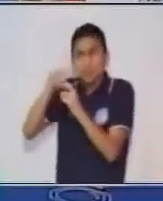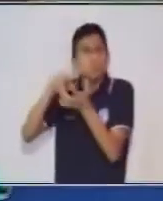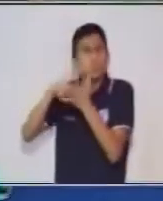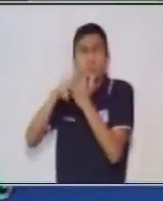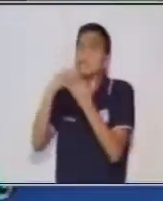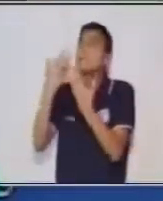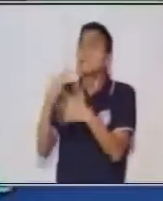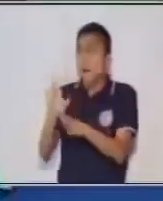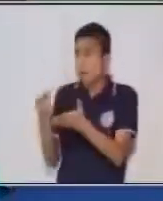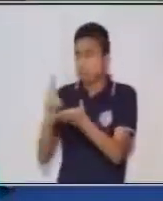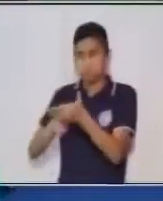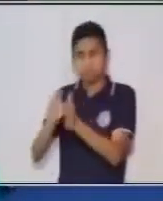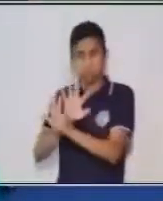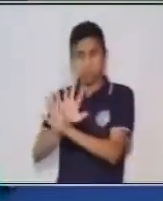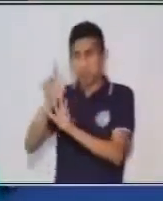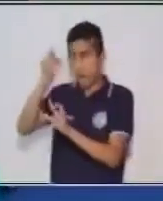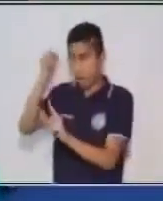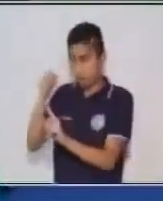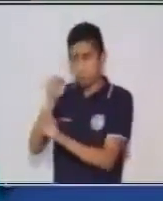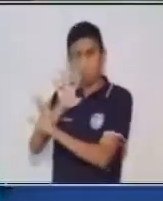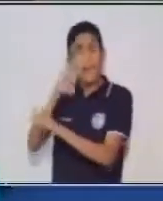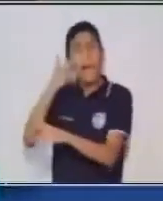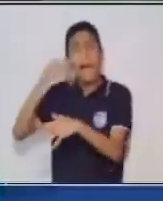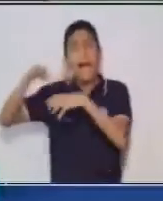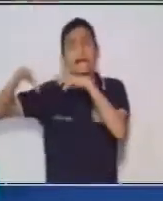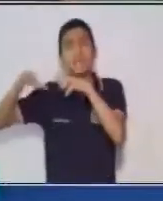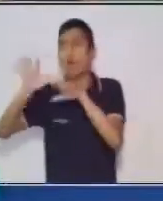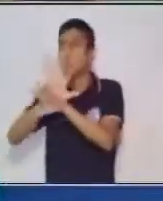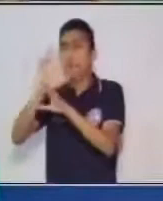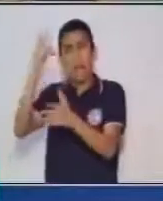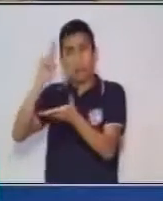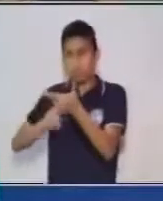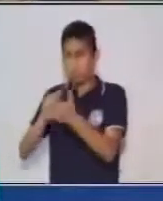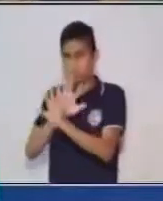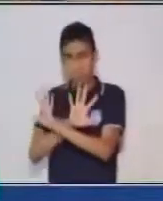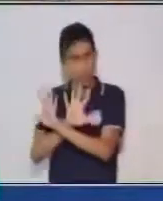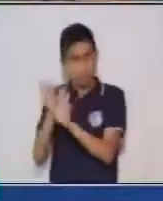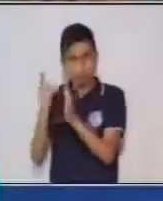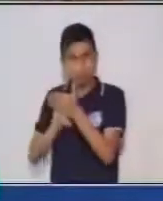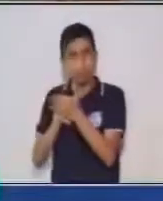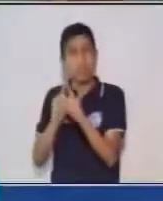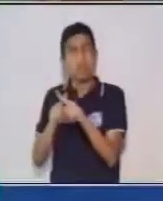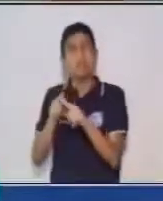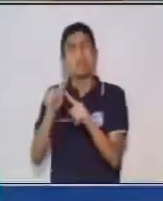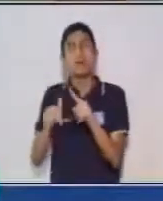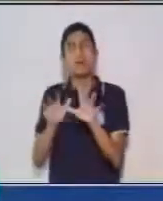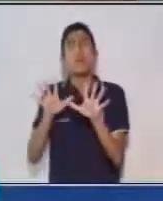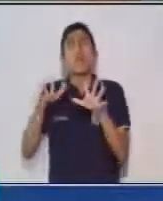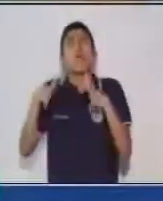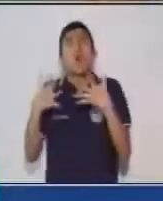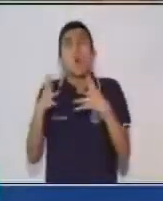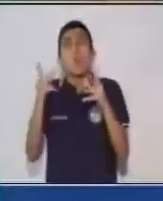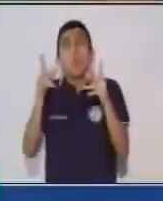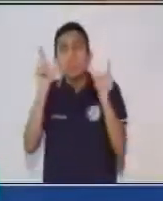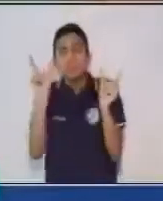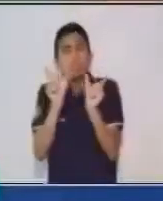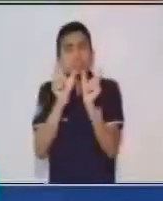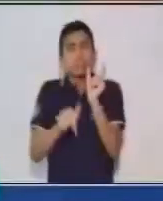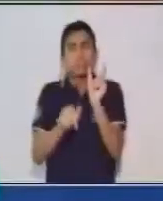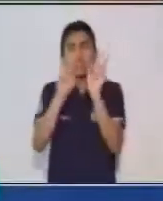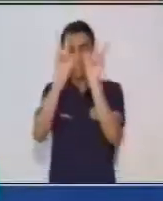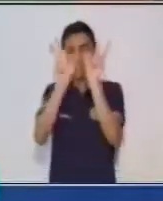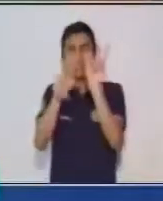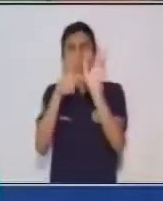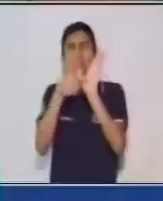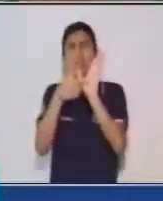de que esas acciones se van a llevar a cabo. Entonces, ¿cómo lo conjugaríamos ahora